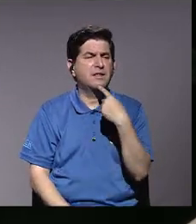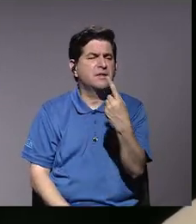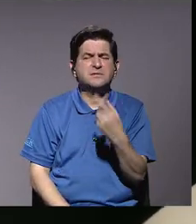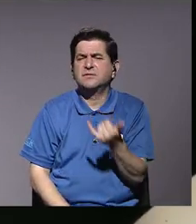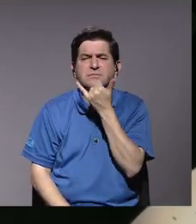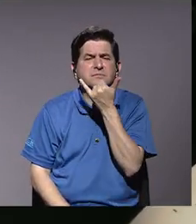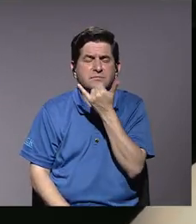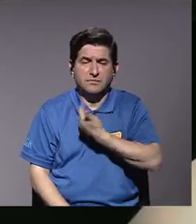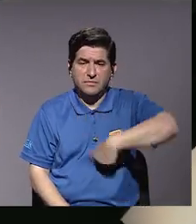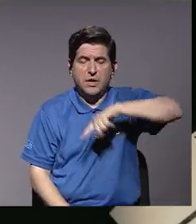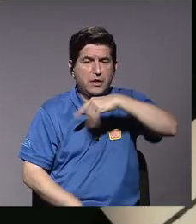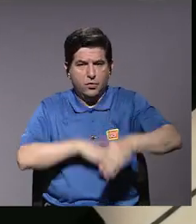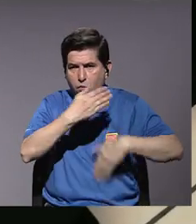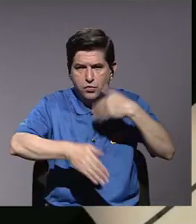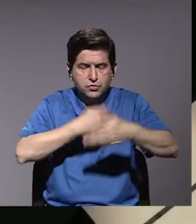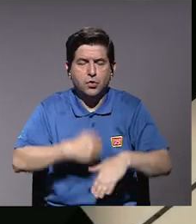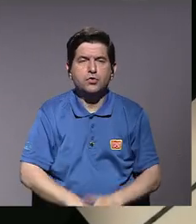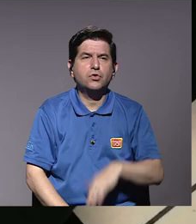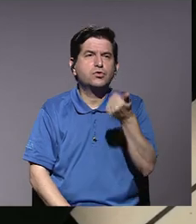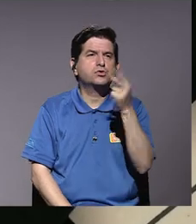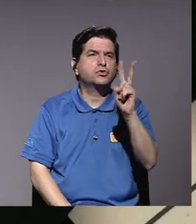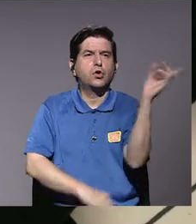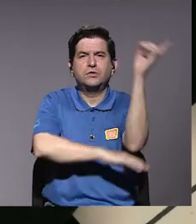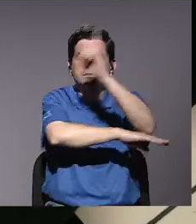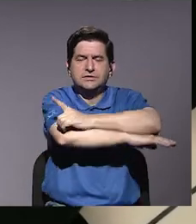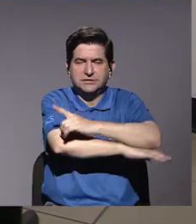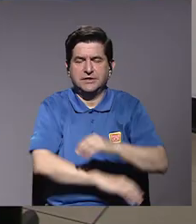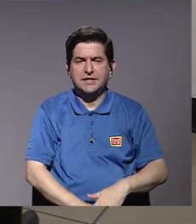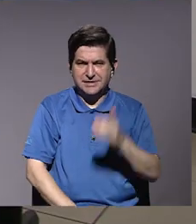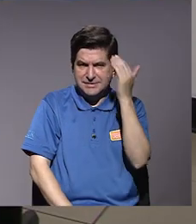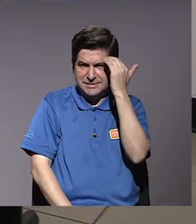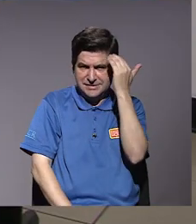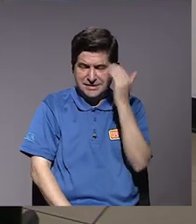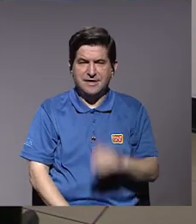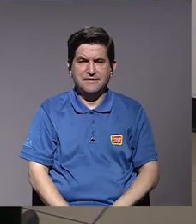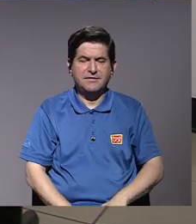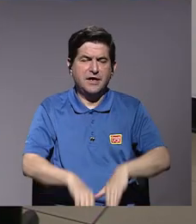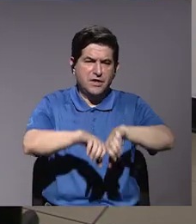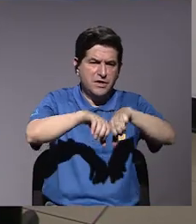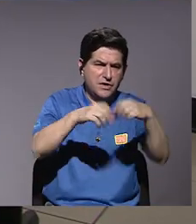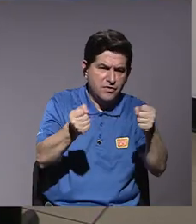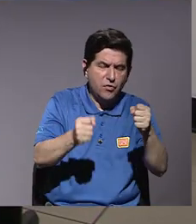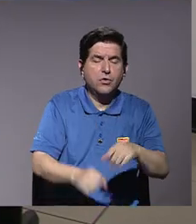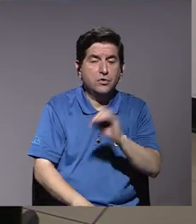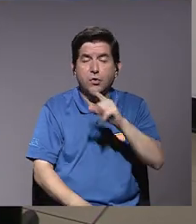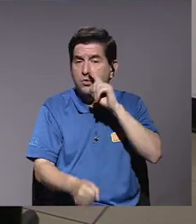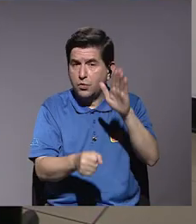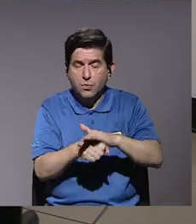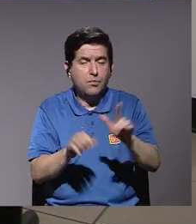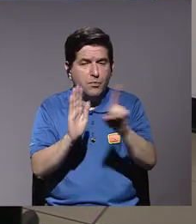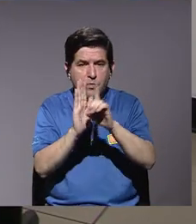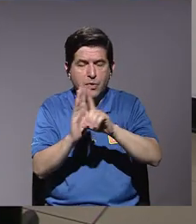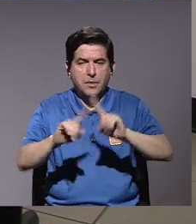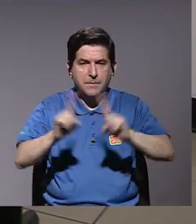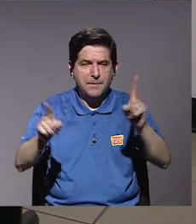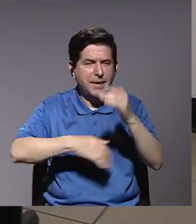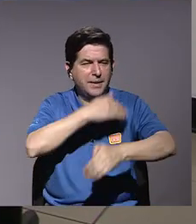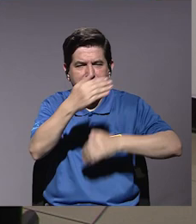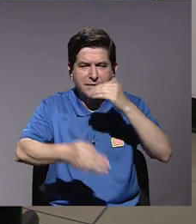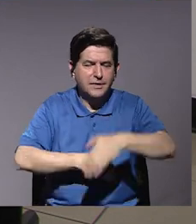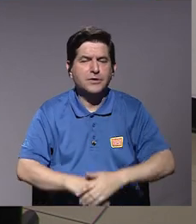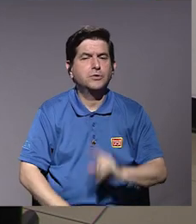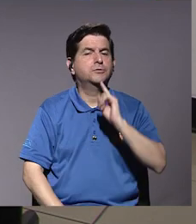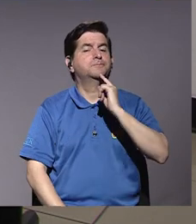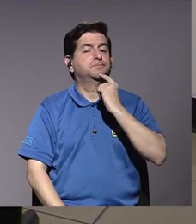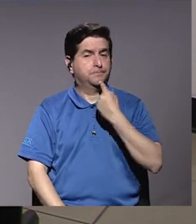que sucedió y nosotros le damos trámite. Dura 12 días hábiles para saber si se le transgredió o no se le transgredió el derecho. Pero esto ya es más un procedimiento